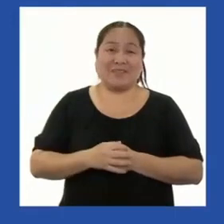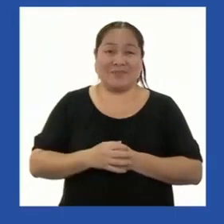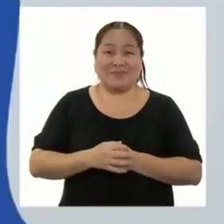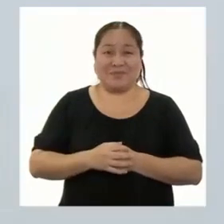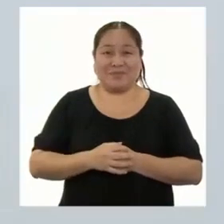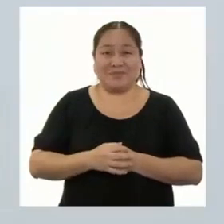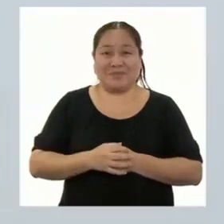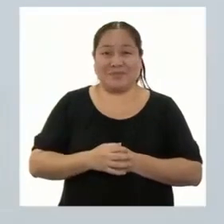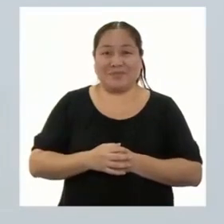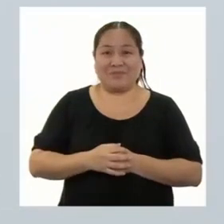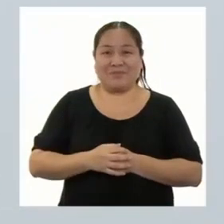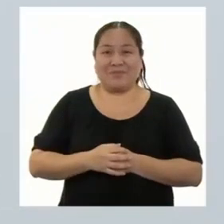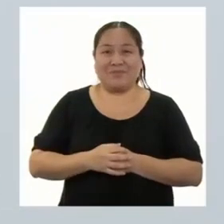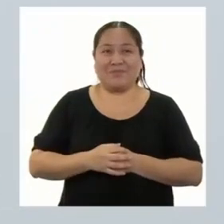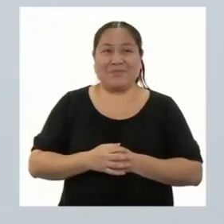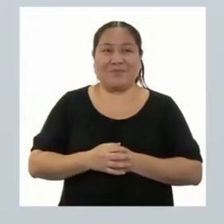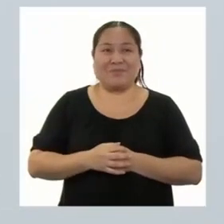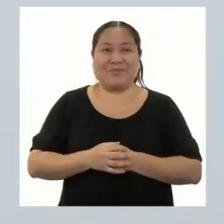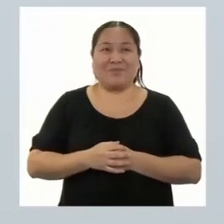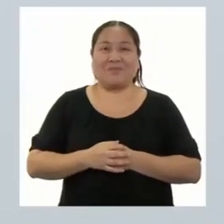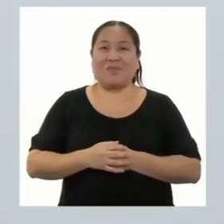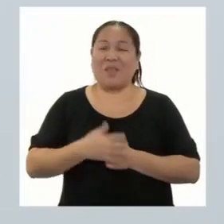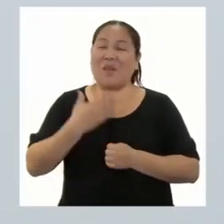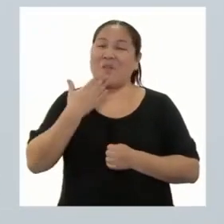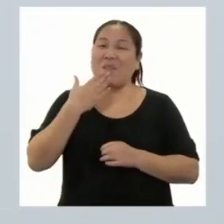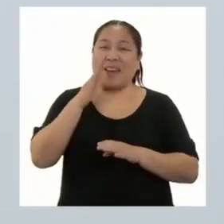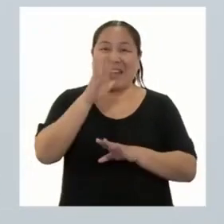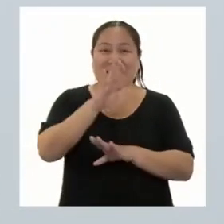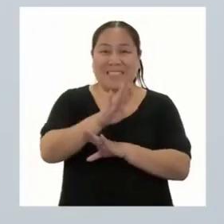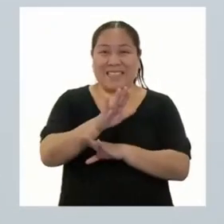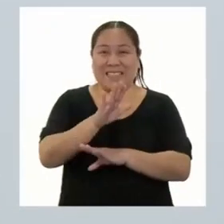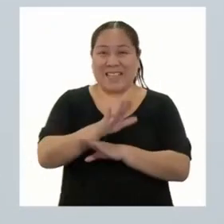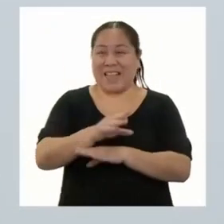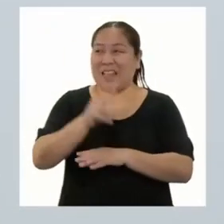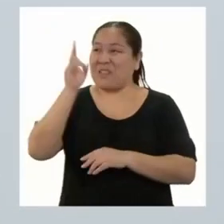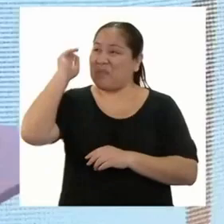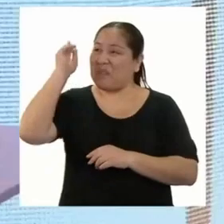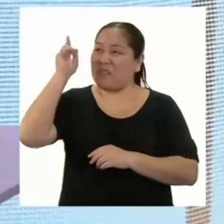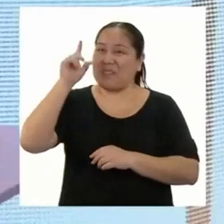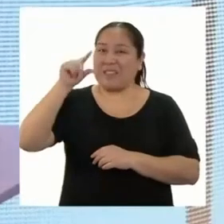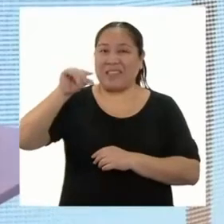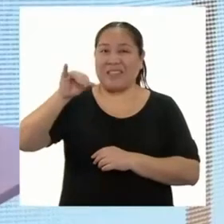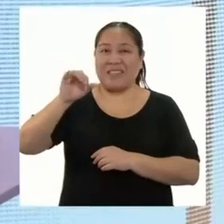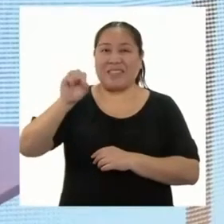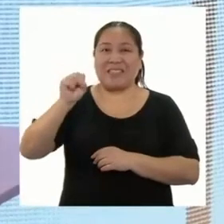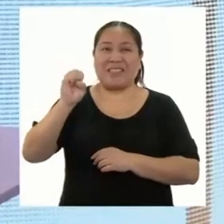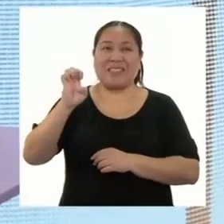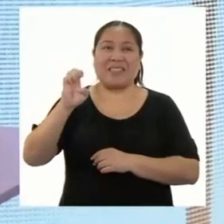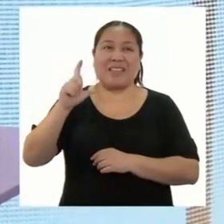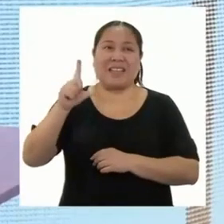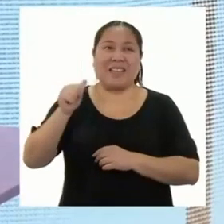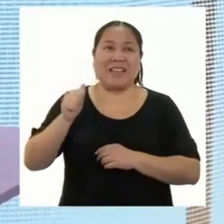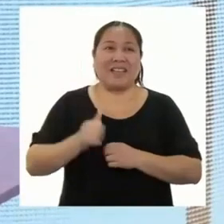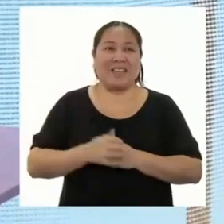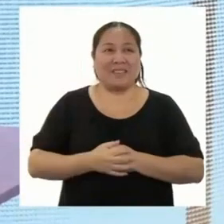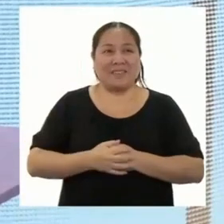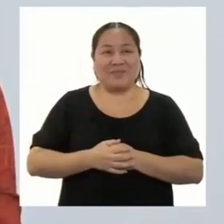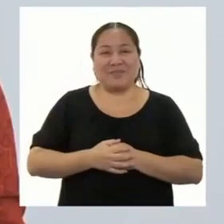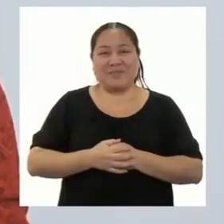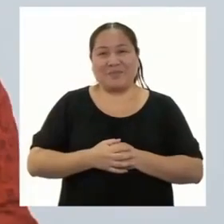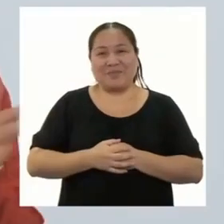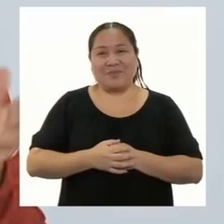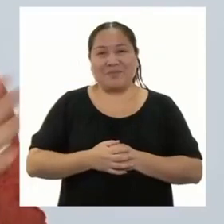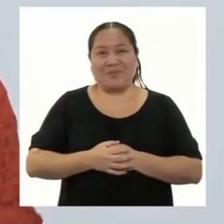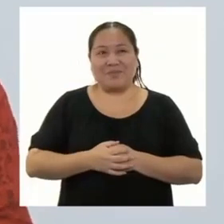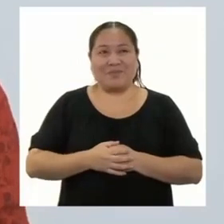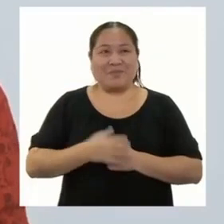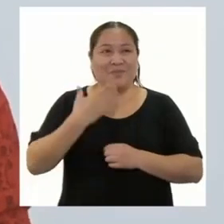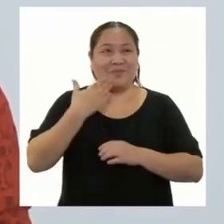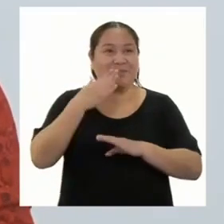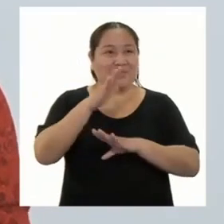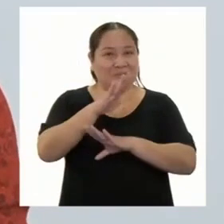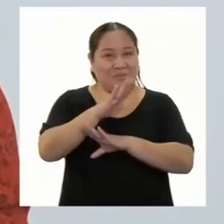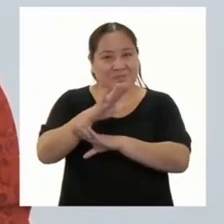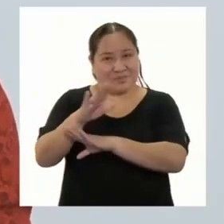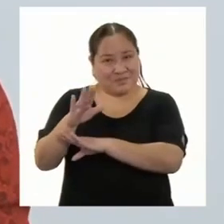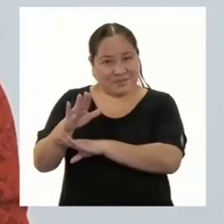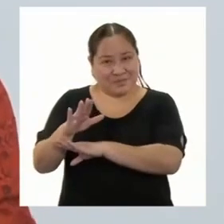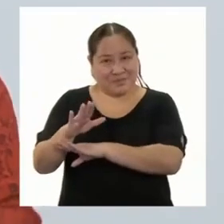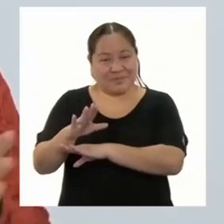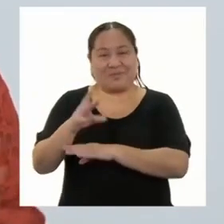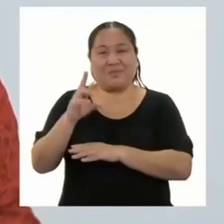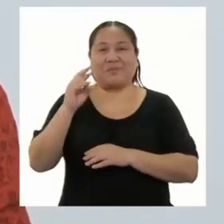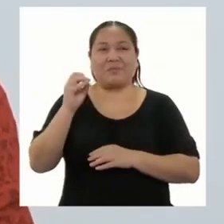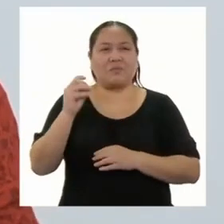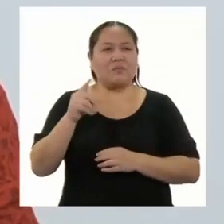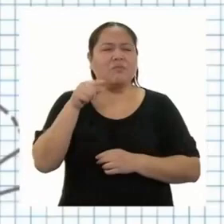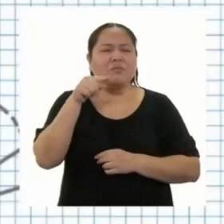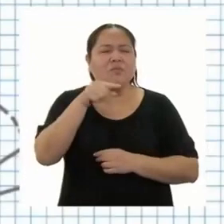González? Buenas tardes, profesora Gisela Milagros César González. Buenas tardes, Rodrigo.